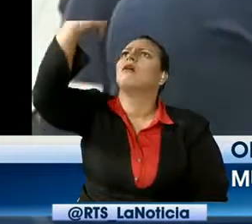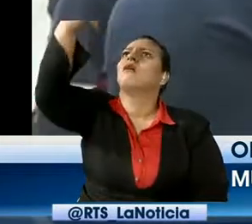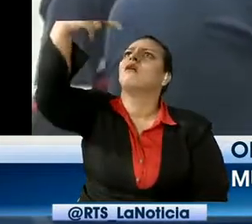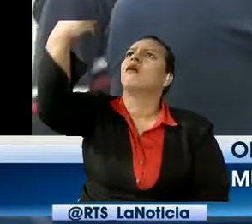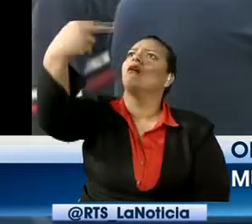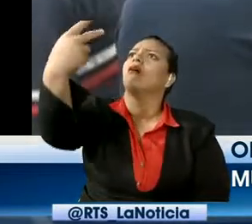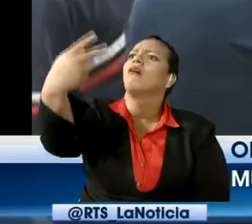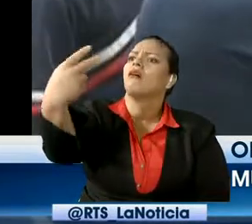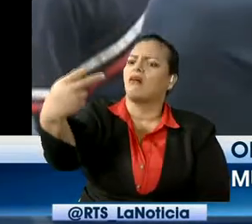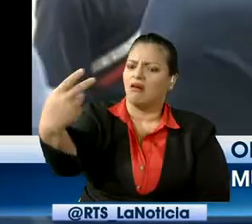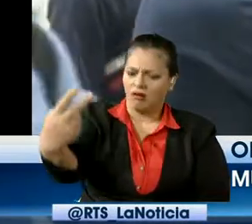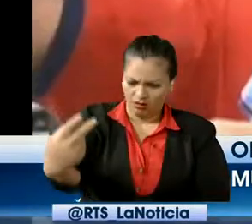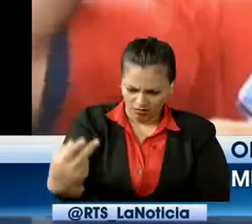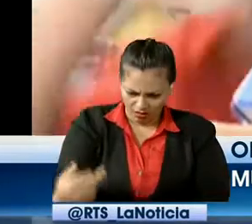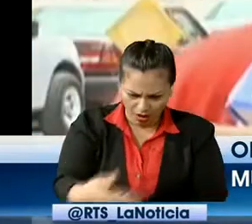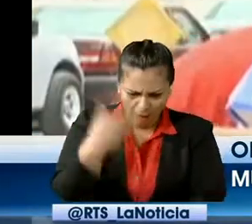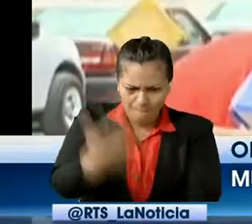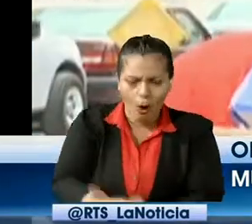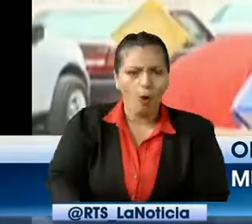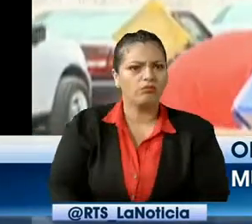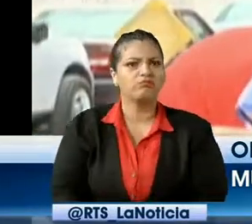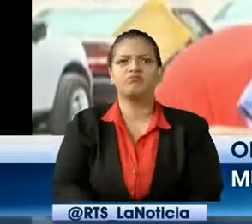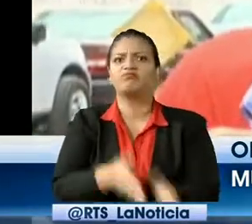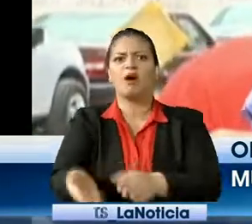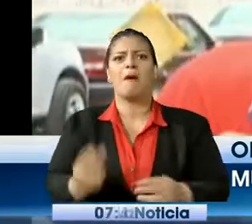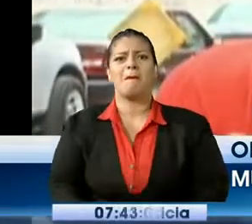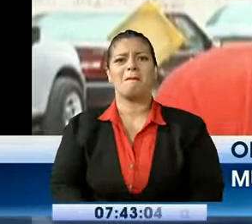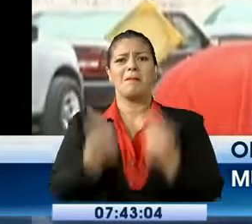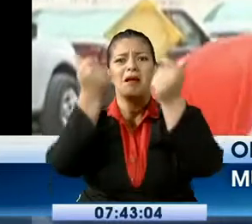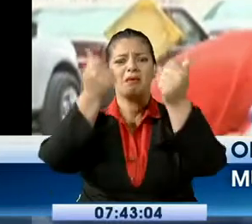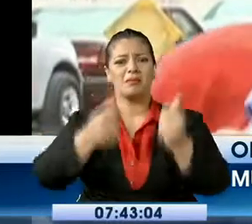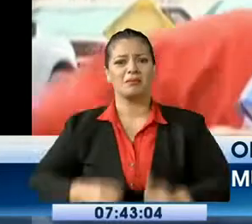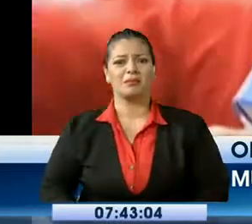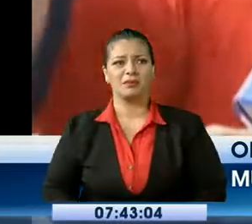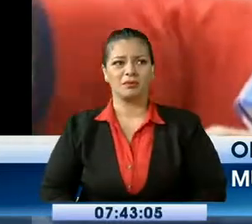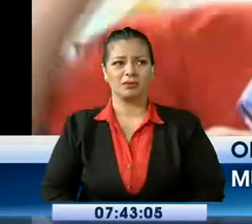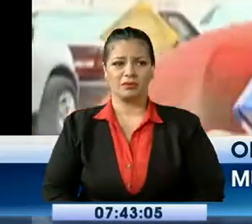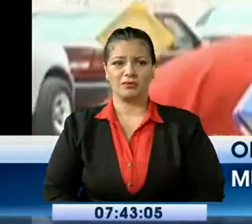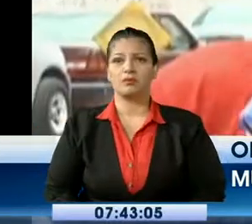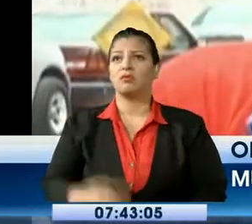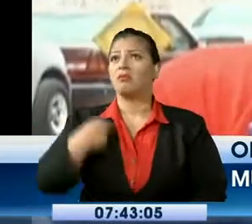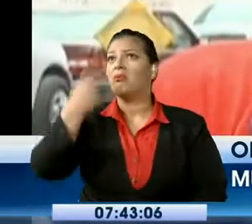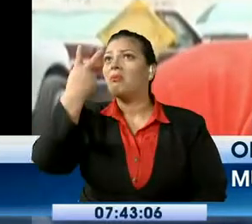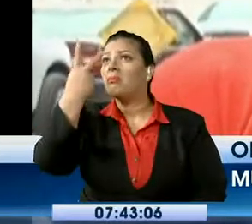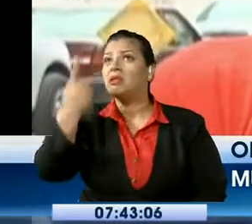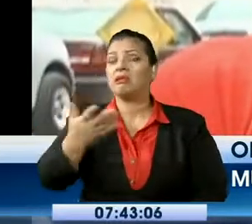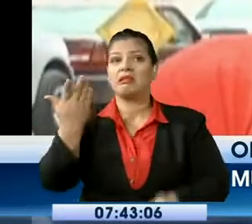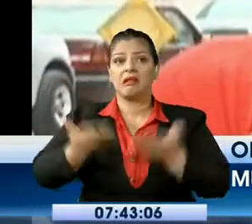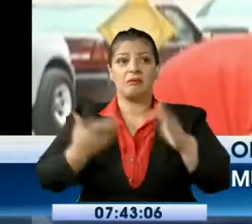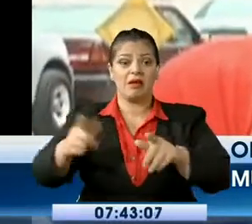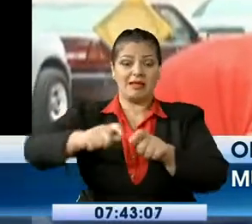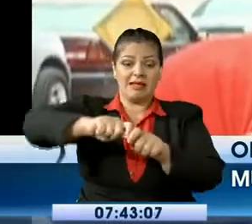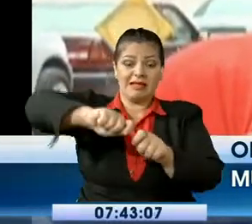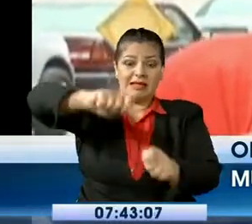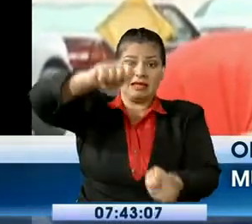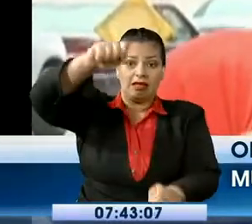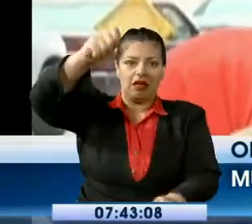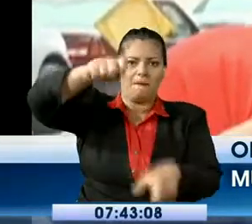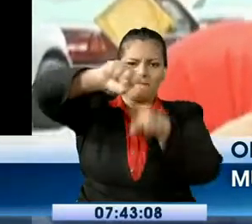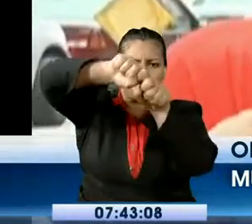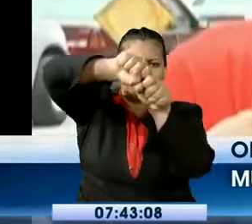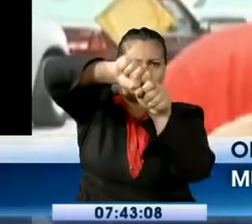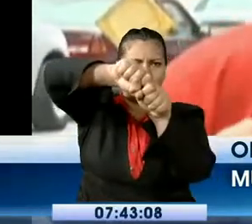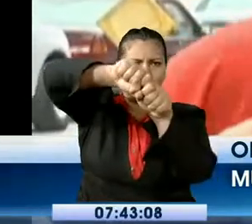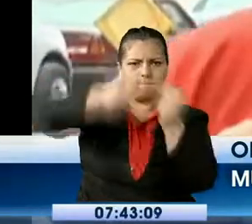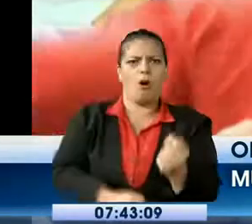tras impactarse contra el suelo. Este subió a trabajar y se le bajó eso porque se le ve que está roto el cable. Los maderos están rotos, parece que